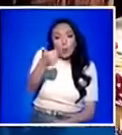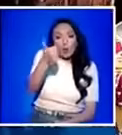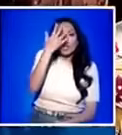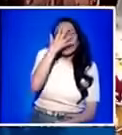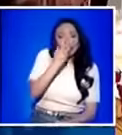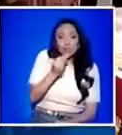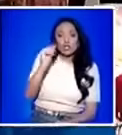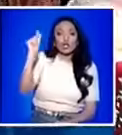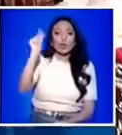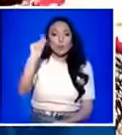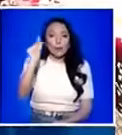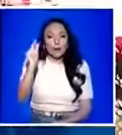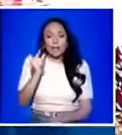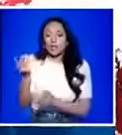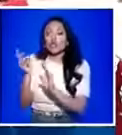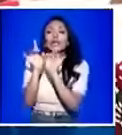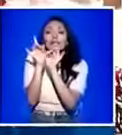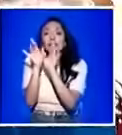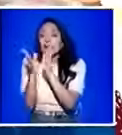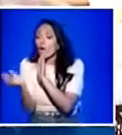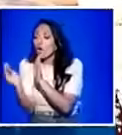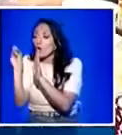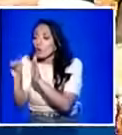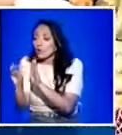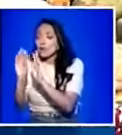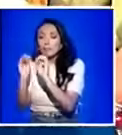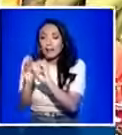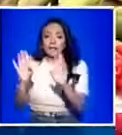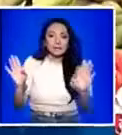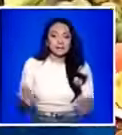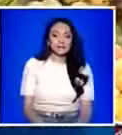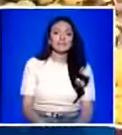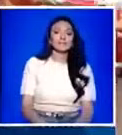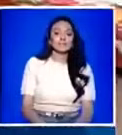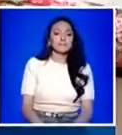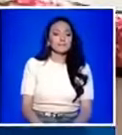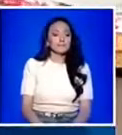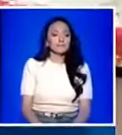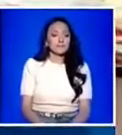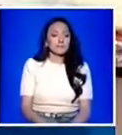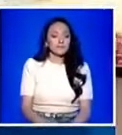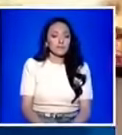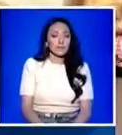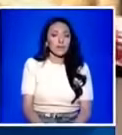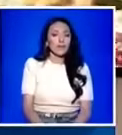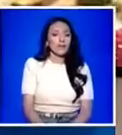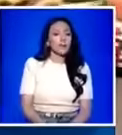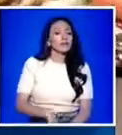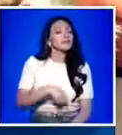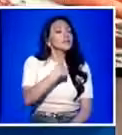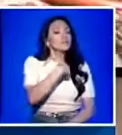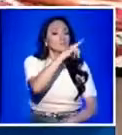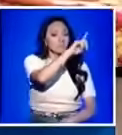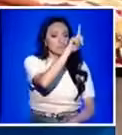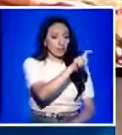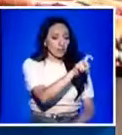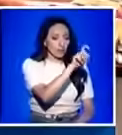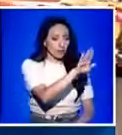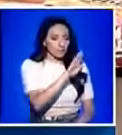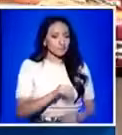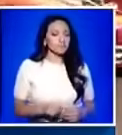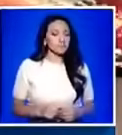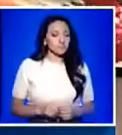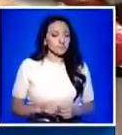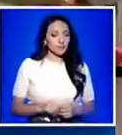y barato y con la yapita, como siempre. Bueno, bonito y barato, mi querida Angeliquita. Para todos los clientes. Tengo una consulta, mi querida